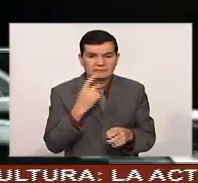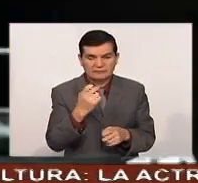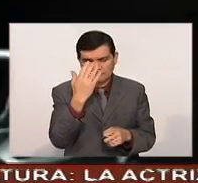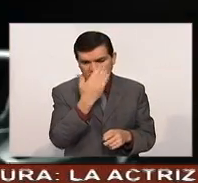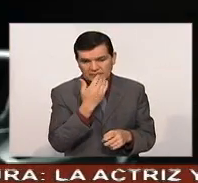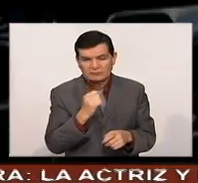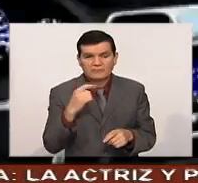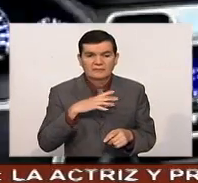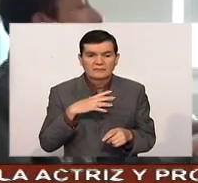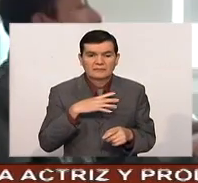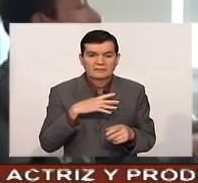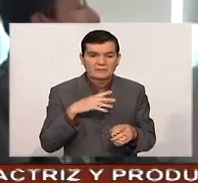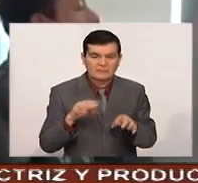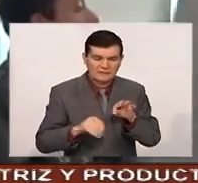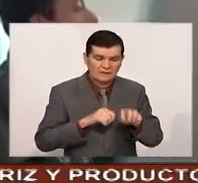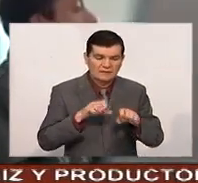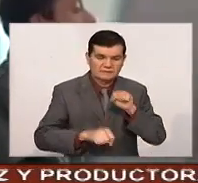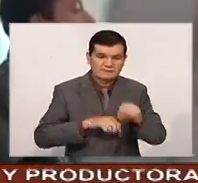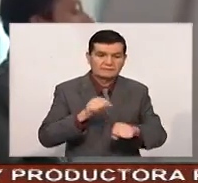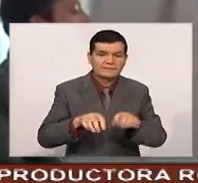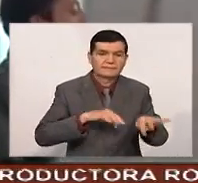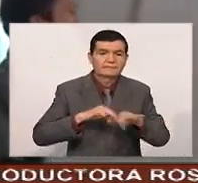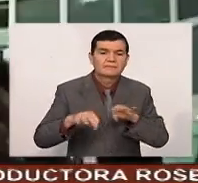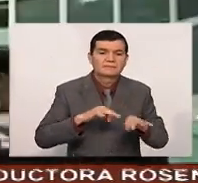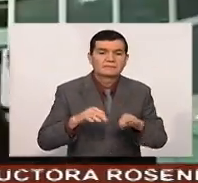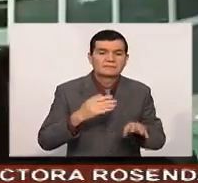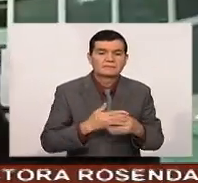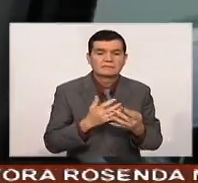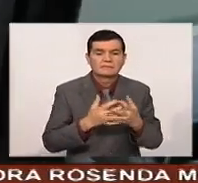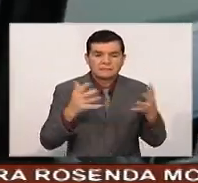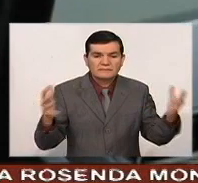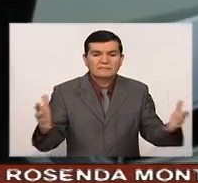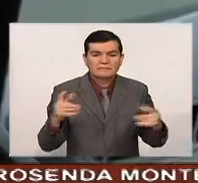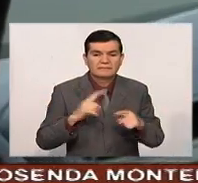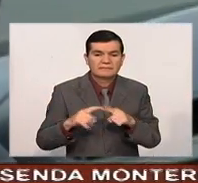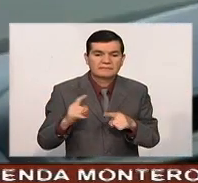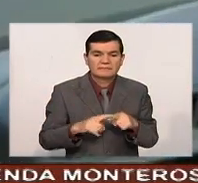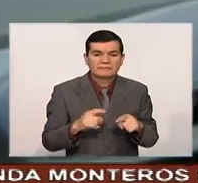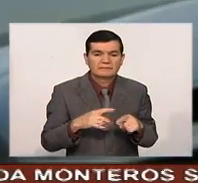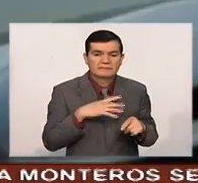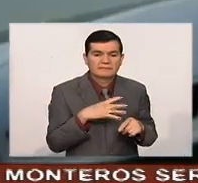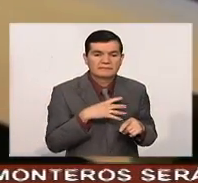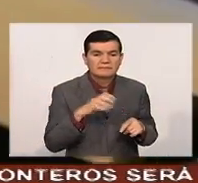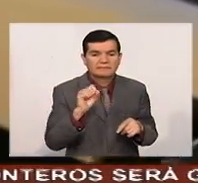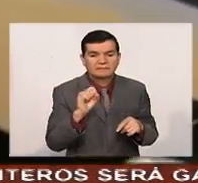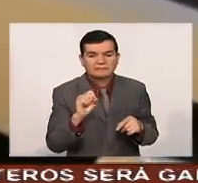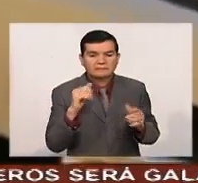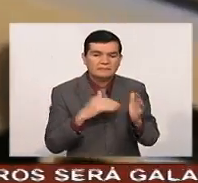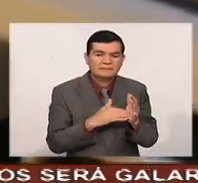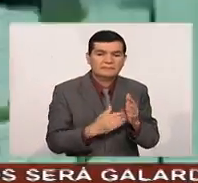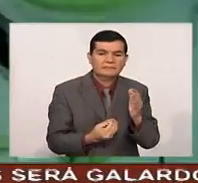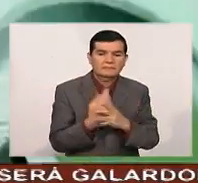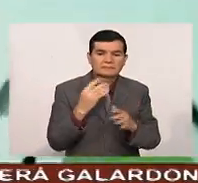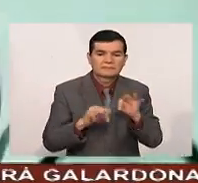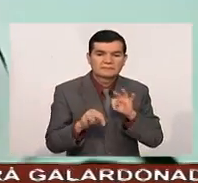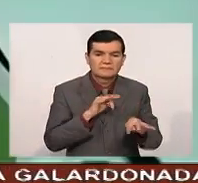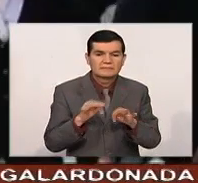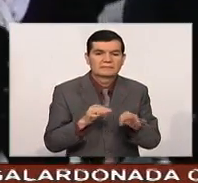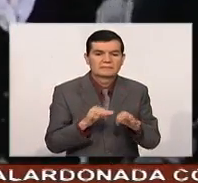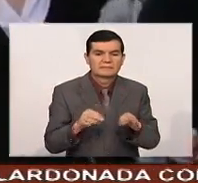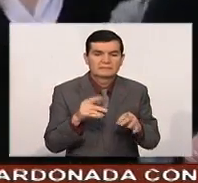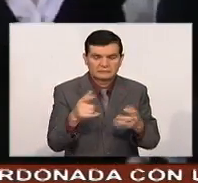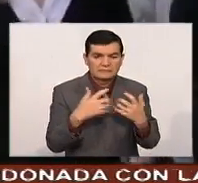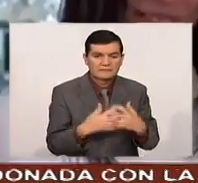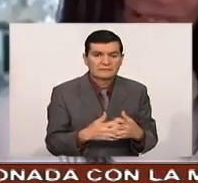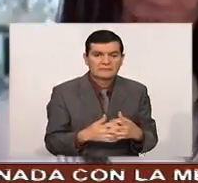habilidades. Y las tasas de empleo, como decía, son tasas de empleo muy amplias. Estamos hablando de arriba de 60,000 empleos que se generan en este